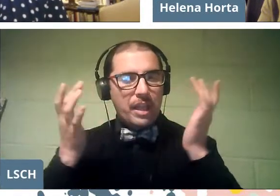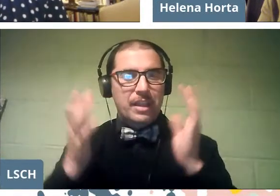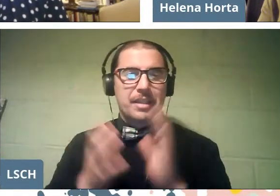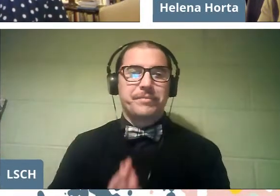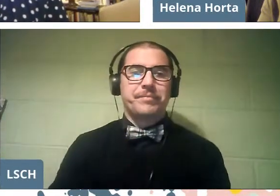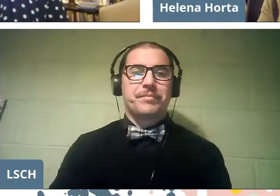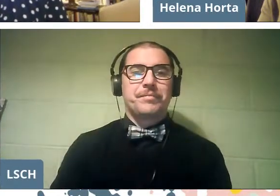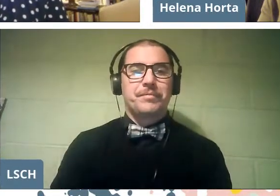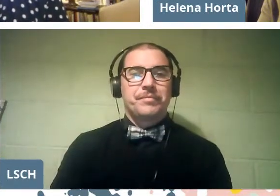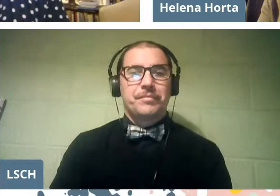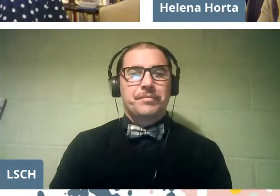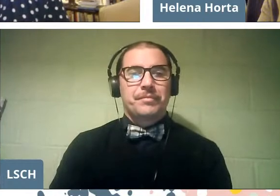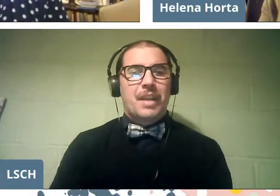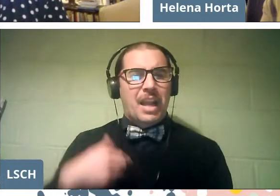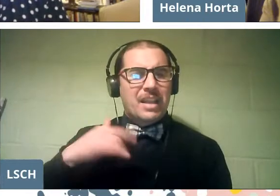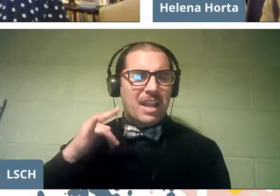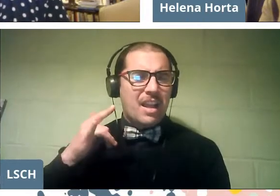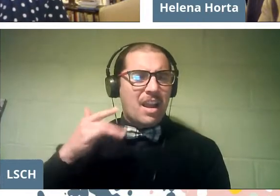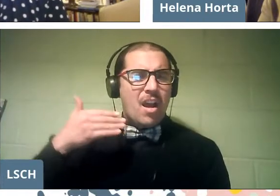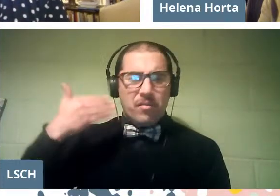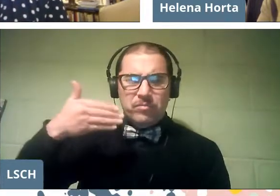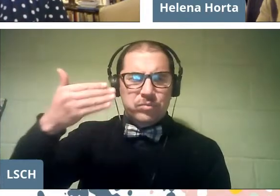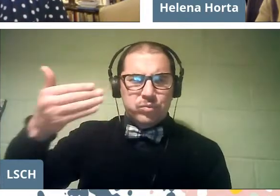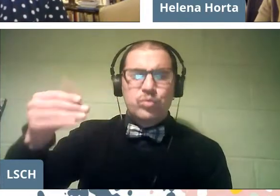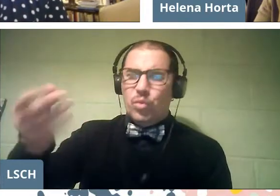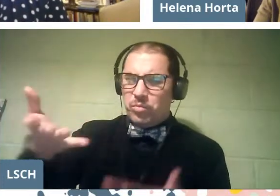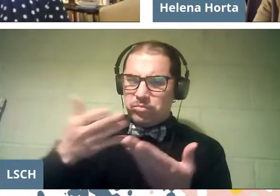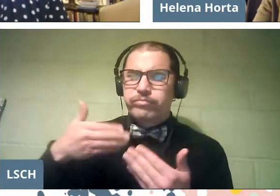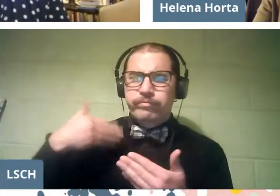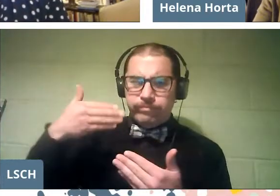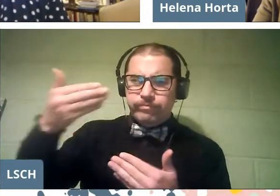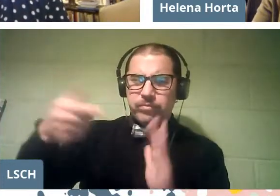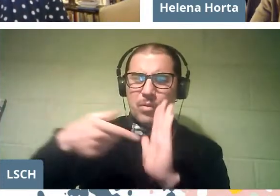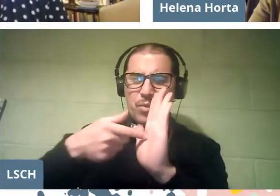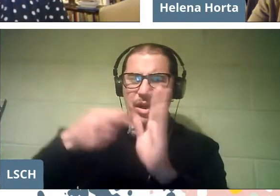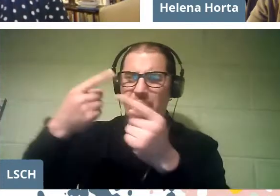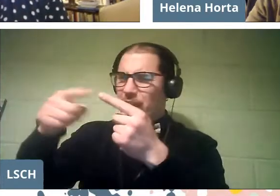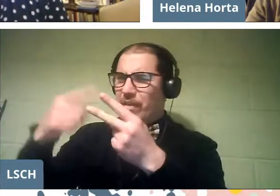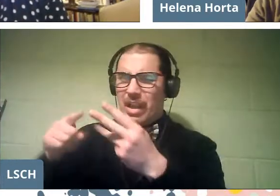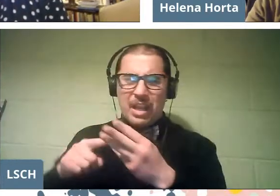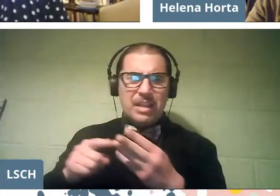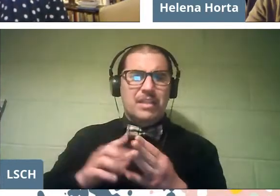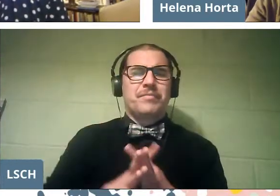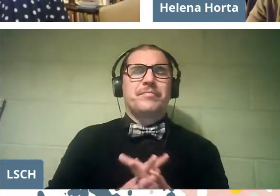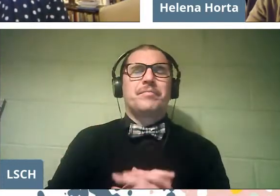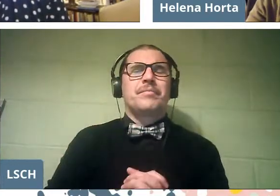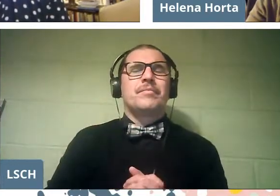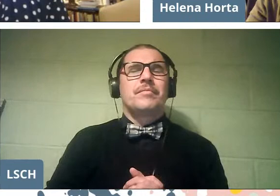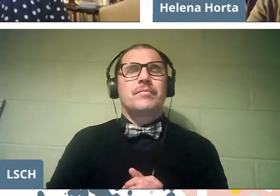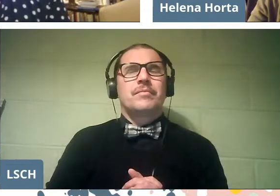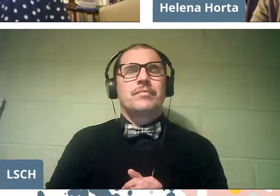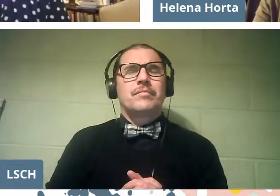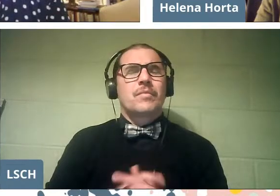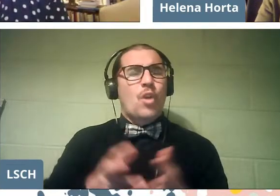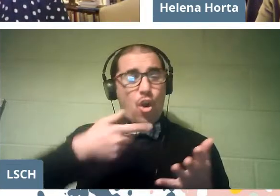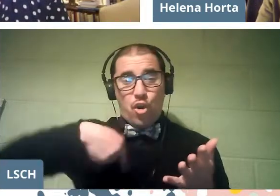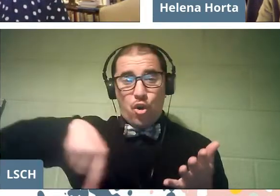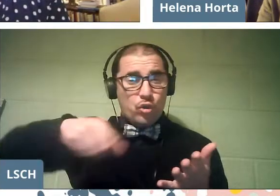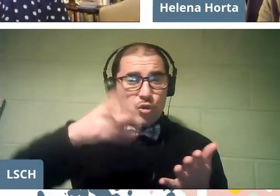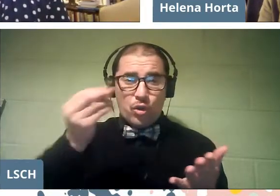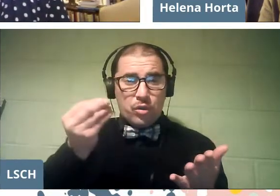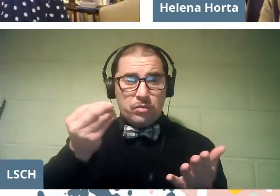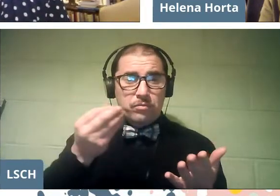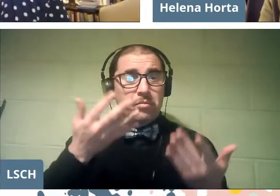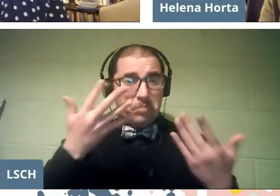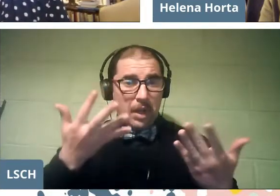este viaje que nos has regalado a parte de nuestros orígenes, ¿no? Nosotros estamos